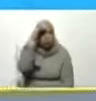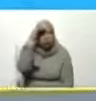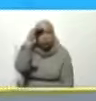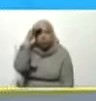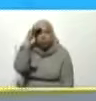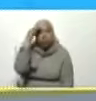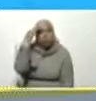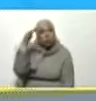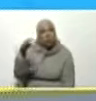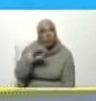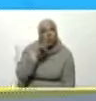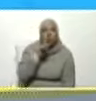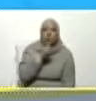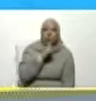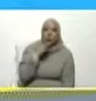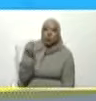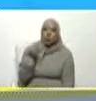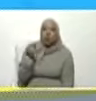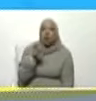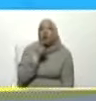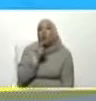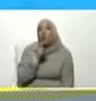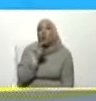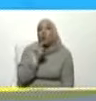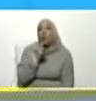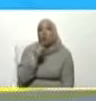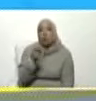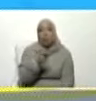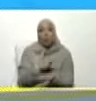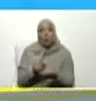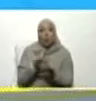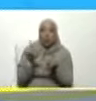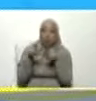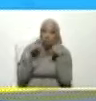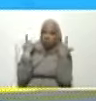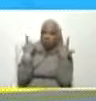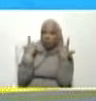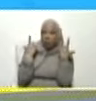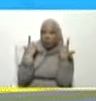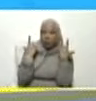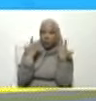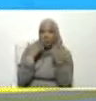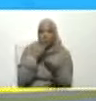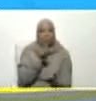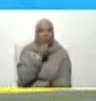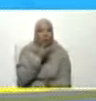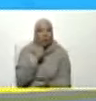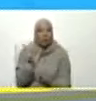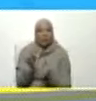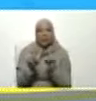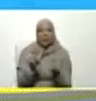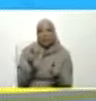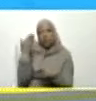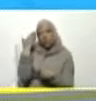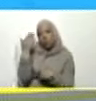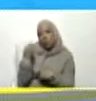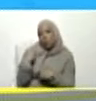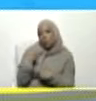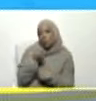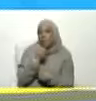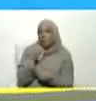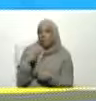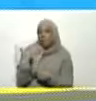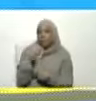Danos un saludo a nombre de la generación de oro, pues, gobernador de La Guaira. Lúcete ahí, lúcete.